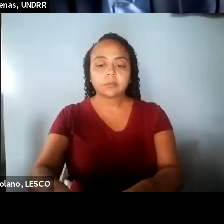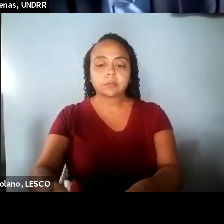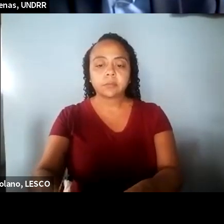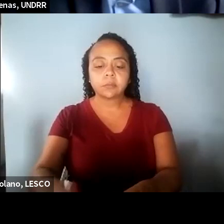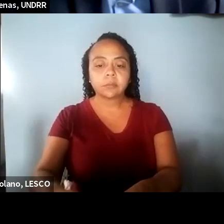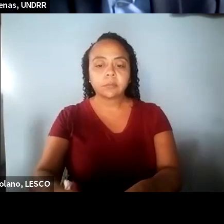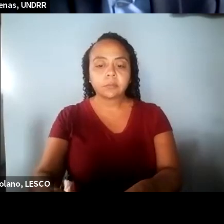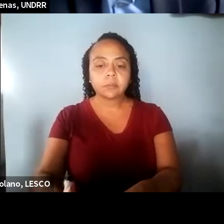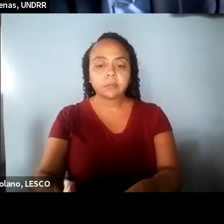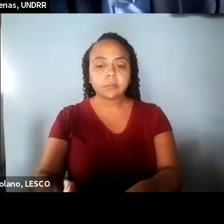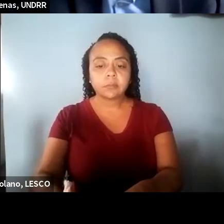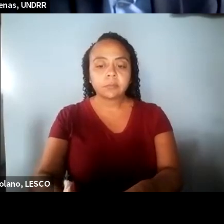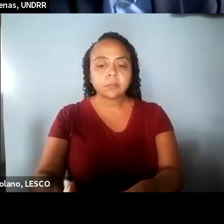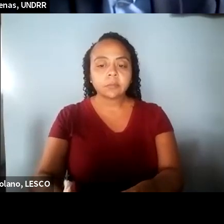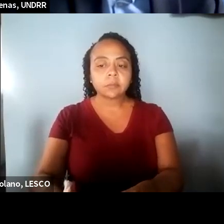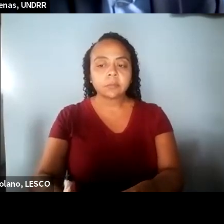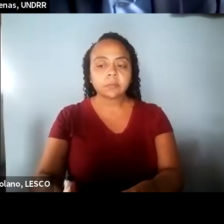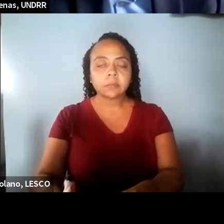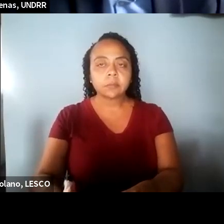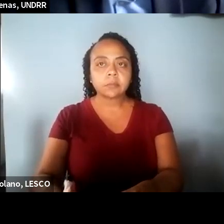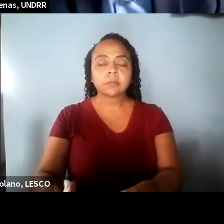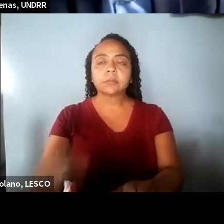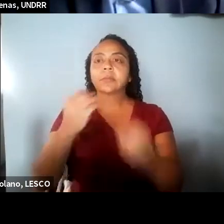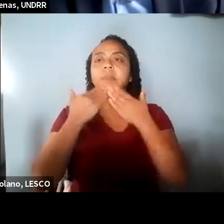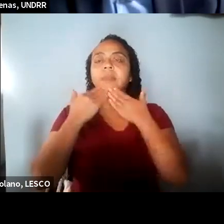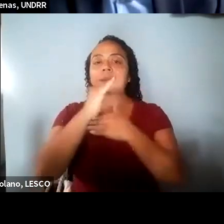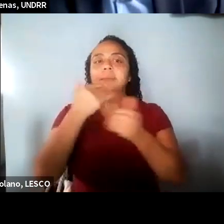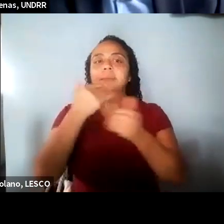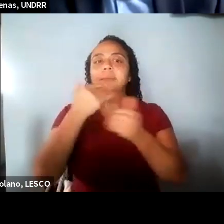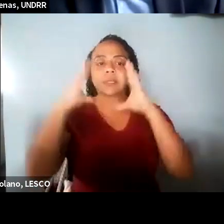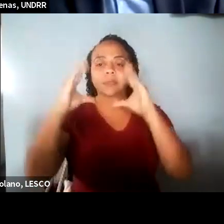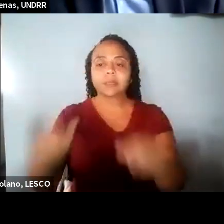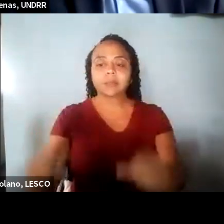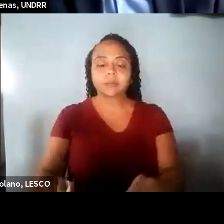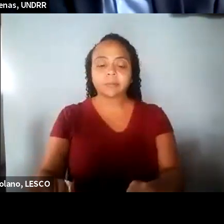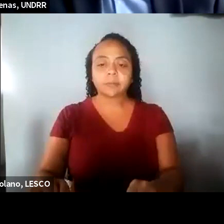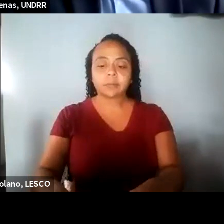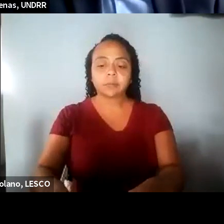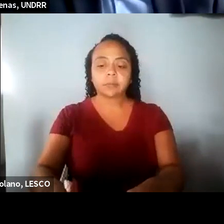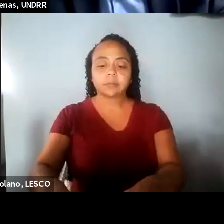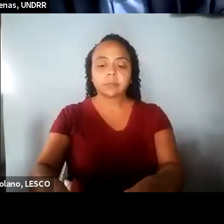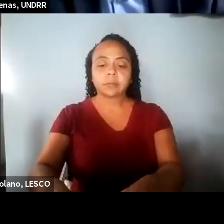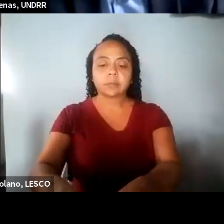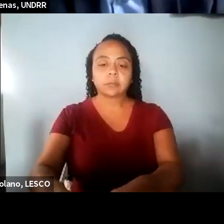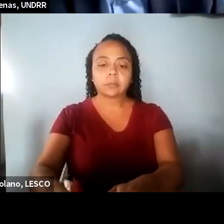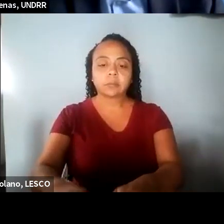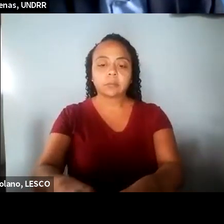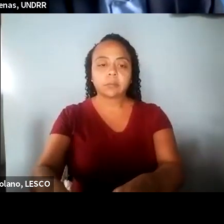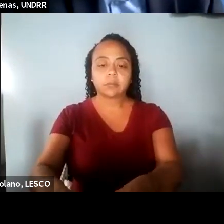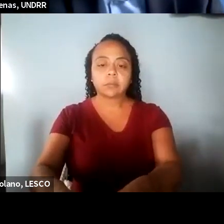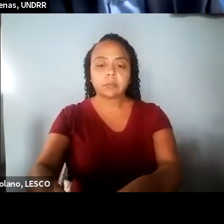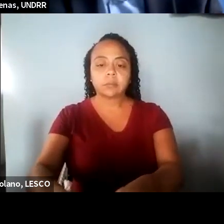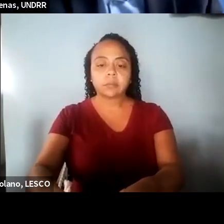muchas gracias y muy buenas tardes de nuevo definitivamente el enfoque de las alianzas